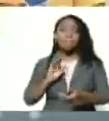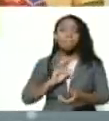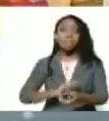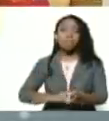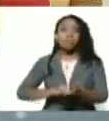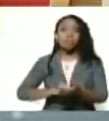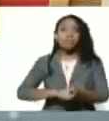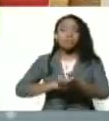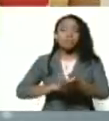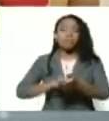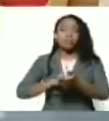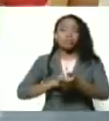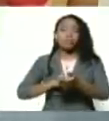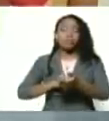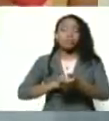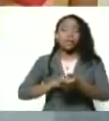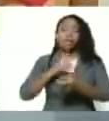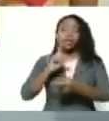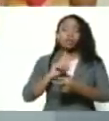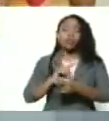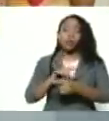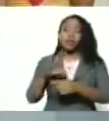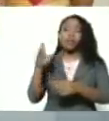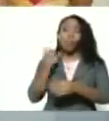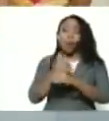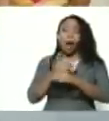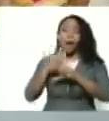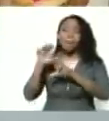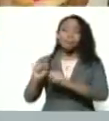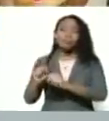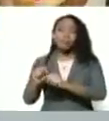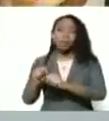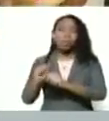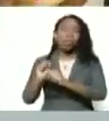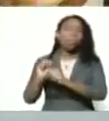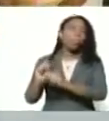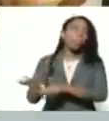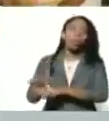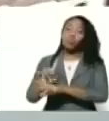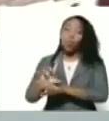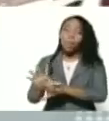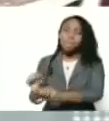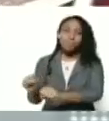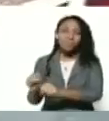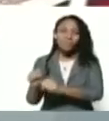mano. Y no soltarlo nunca. No soltarlo.